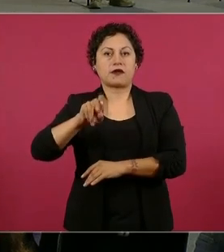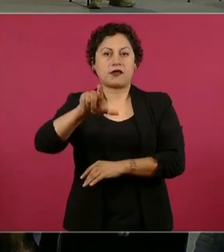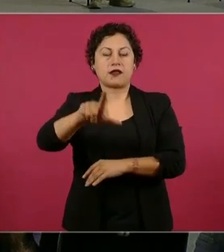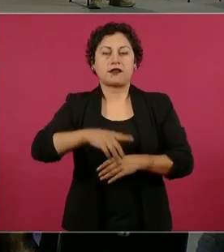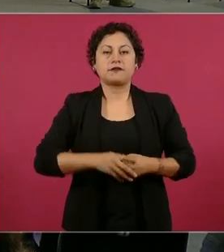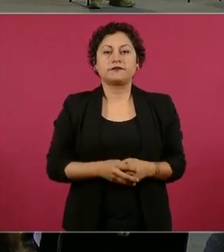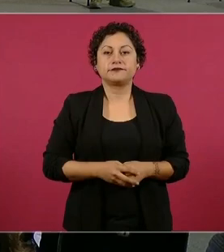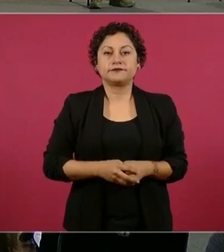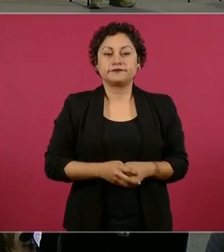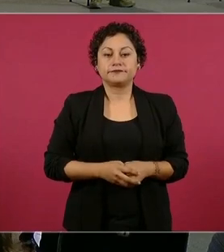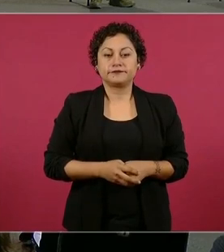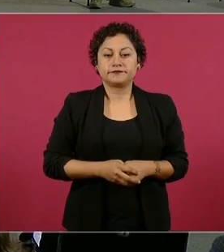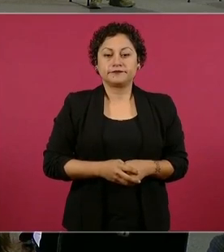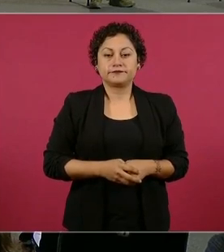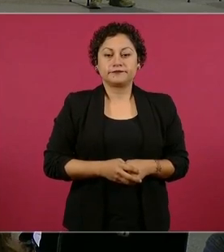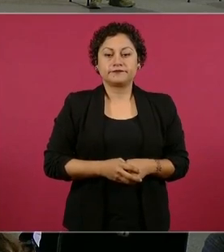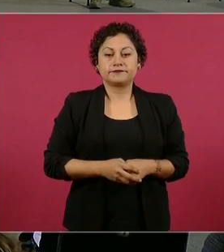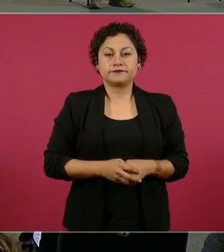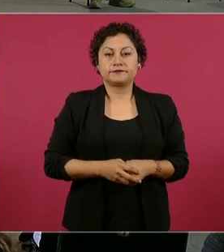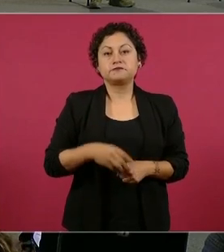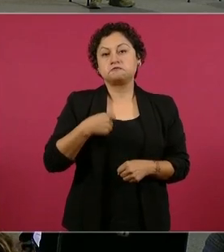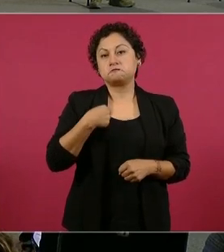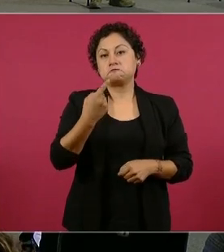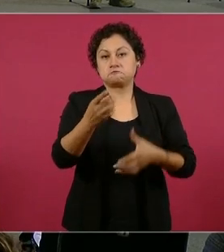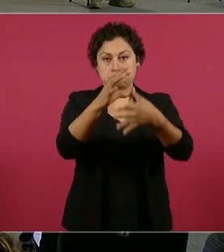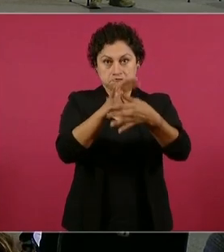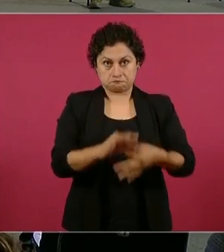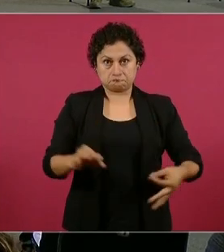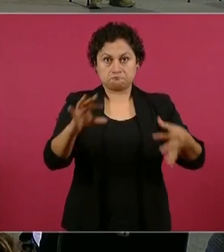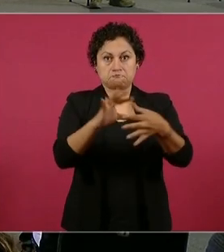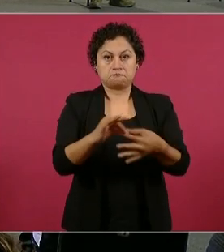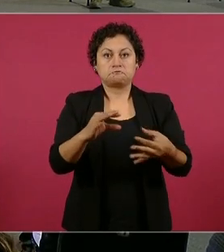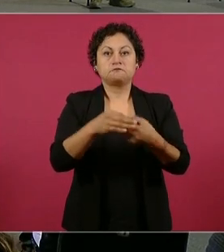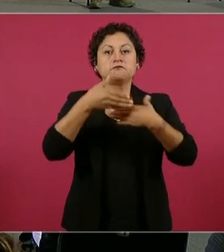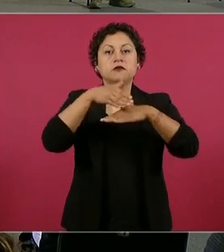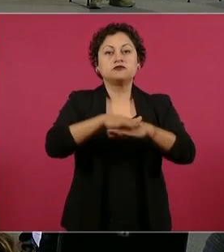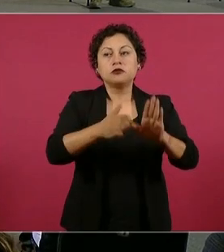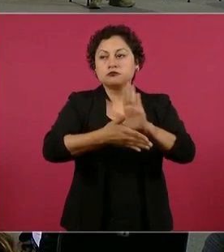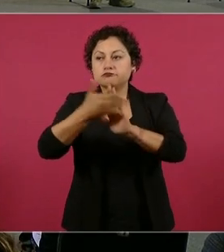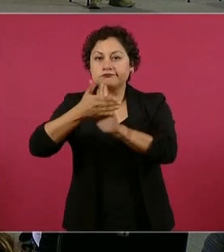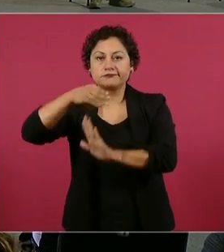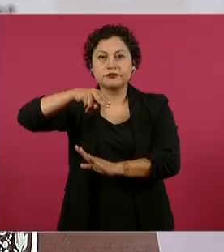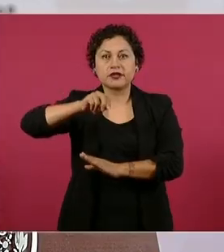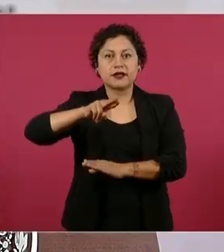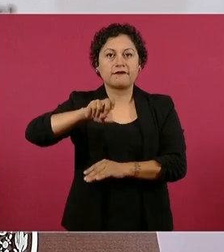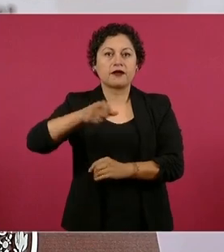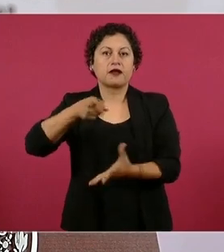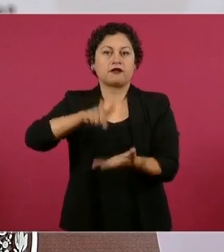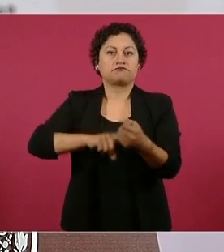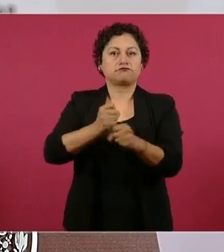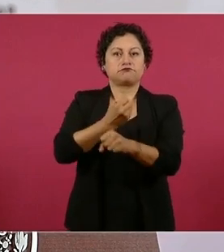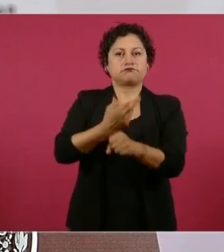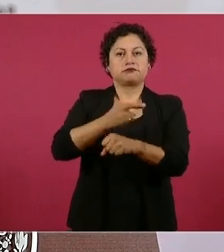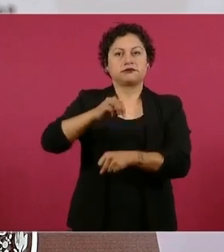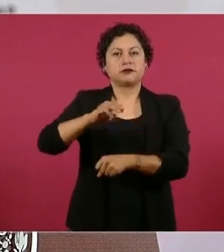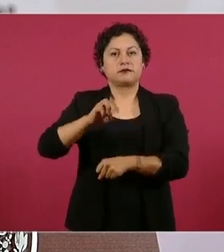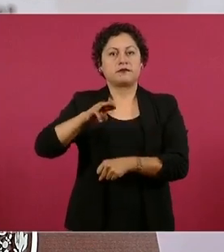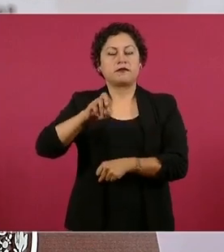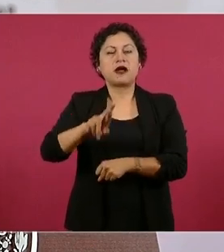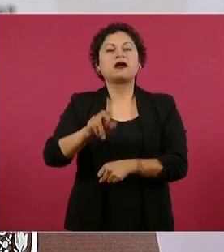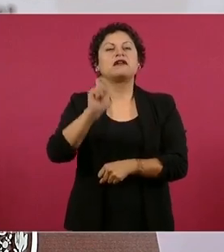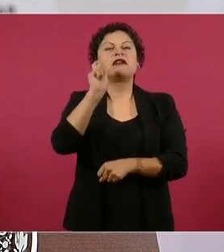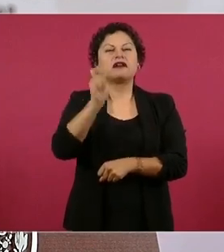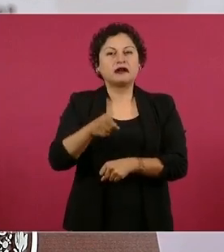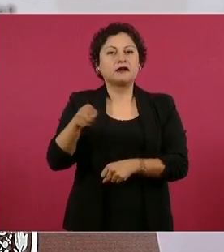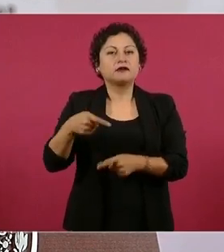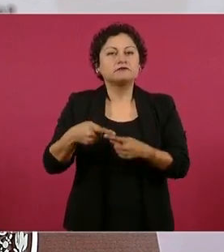sigue, por favor. Hablar de la construcción naval dentro de la Secretaría de Marina es remontarnos a